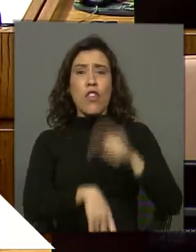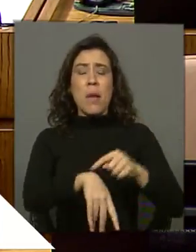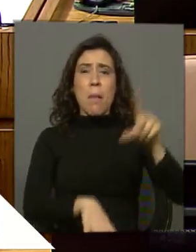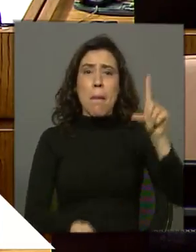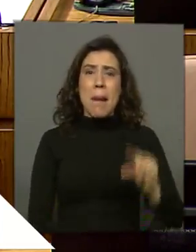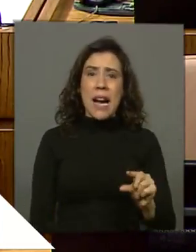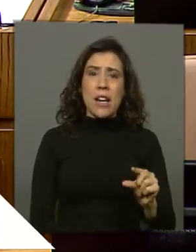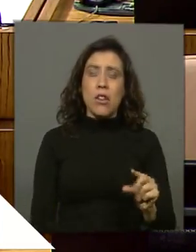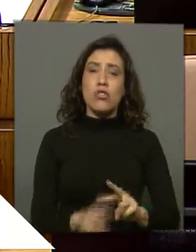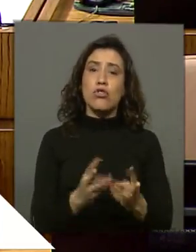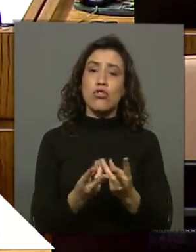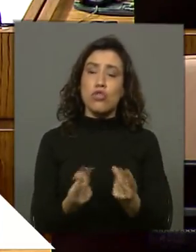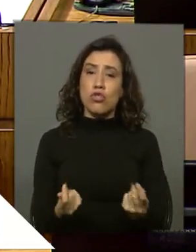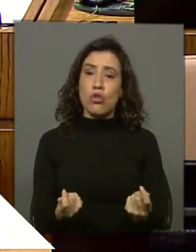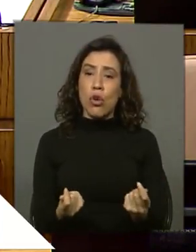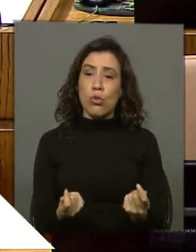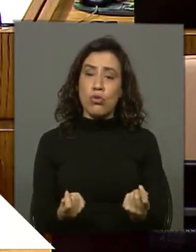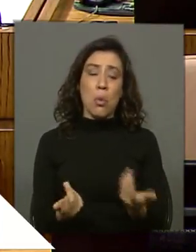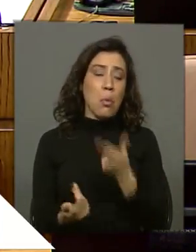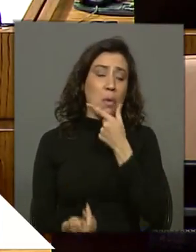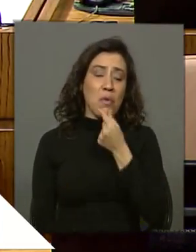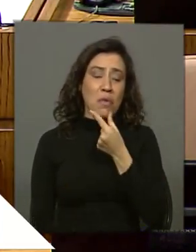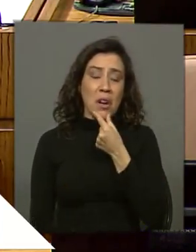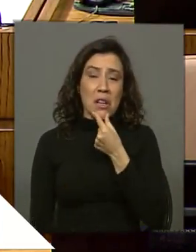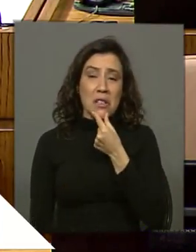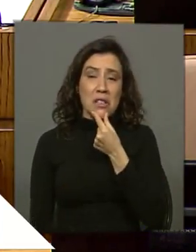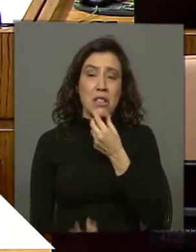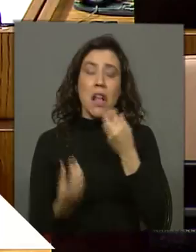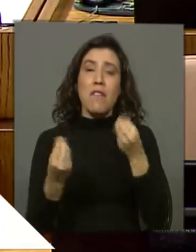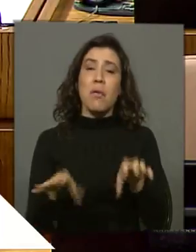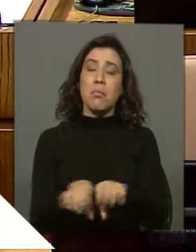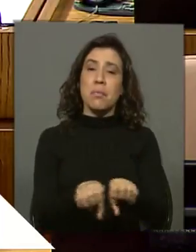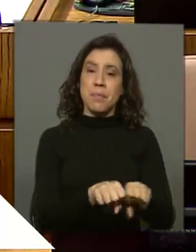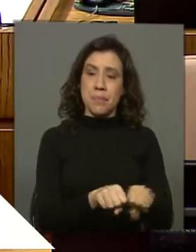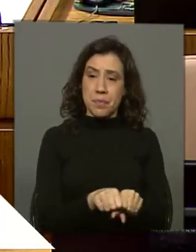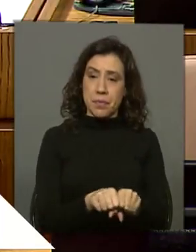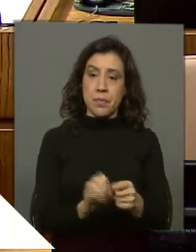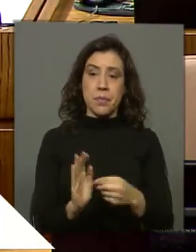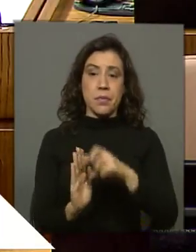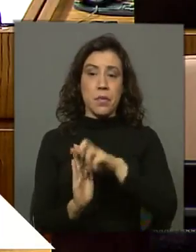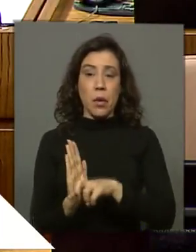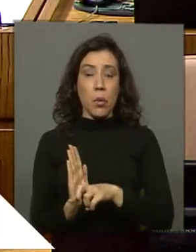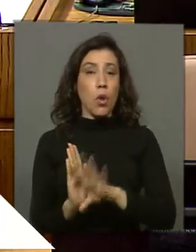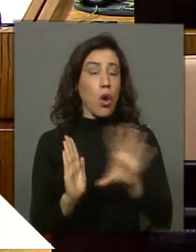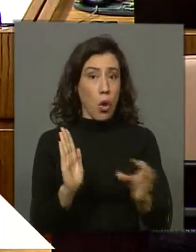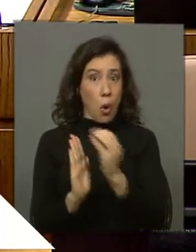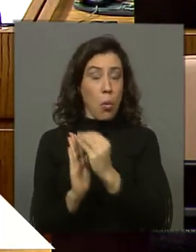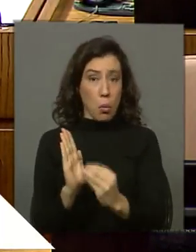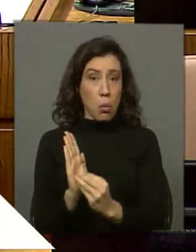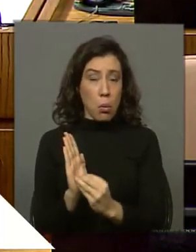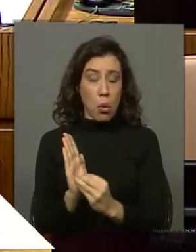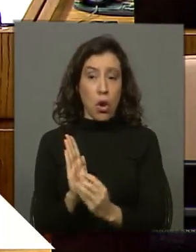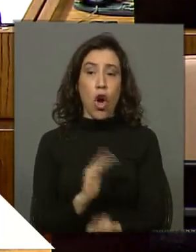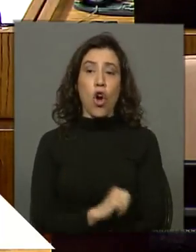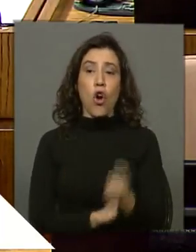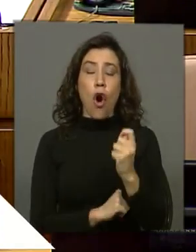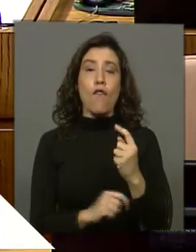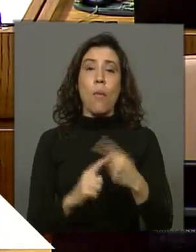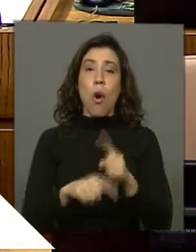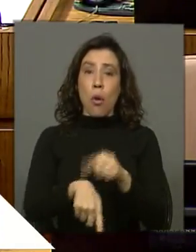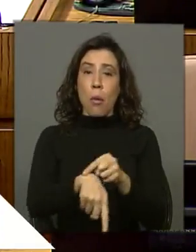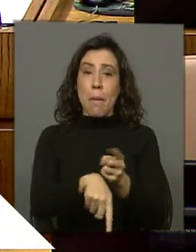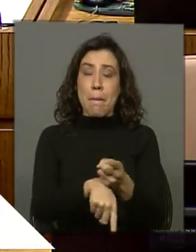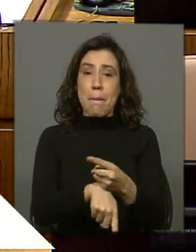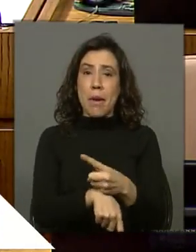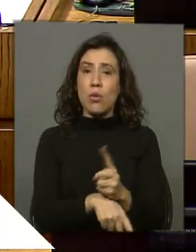y la solución a ello era bastante sencilla y fue bastante bien acordada por lo demás y el proyecto así lo incluye es decir cobro por minuto